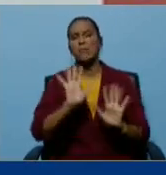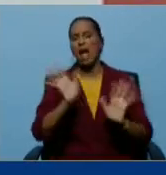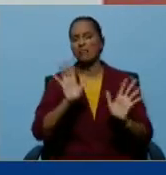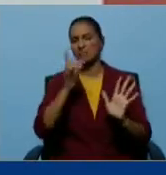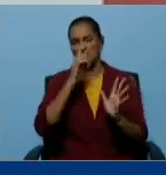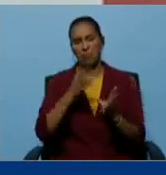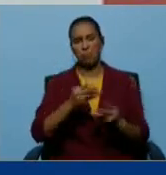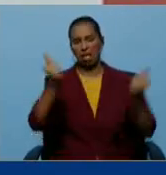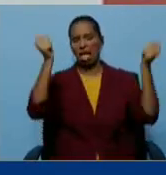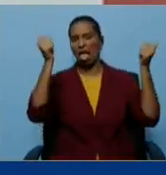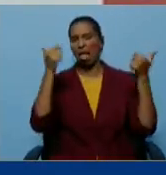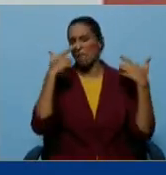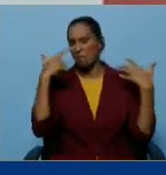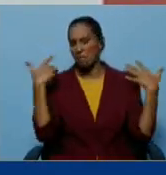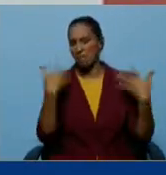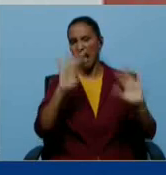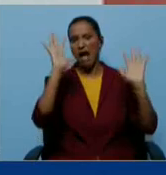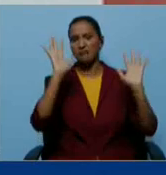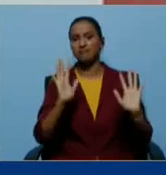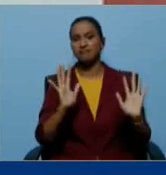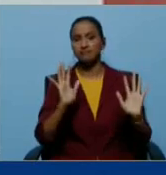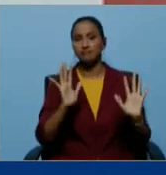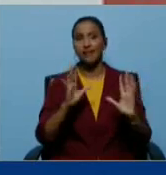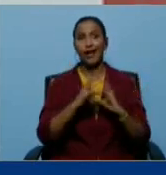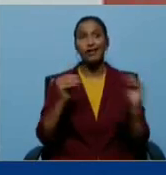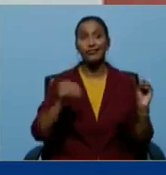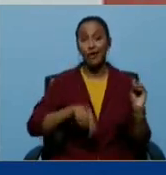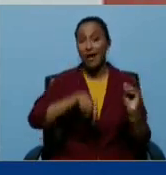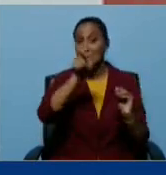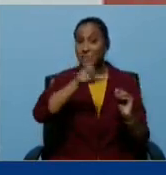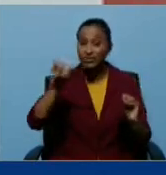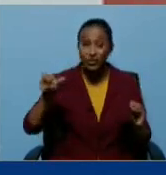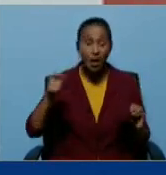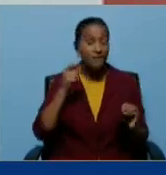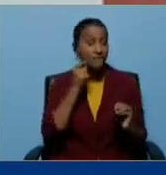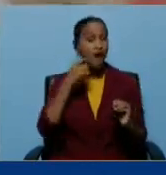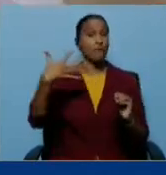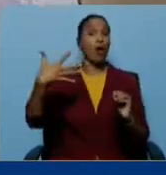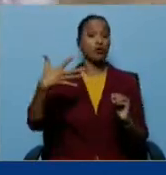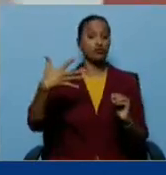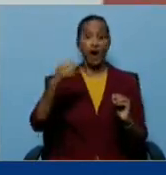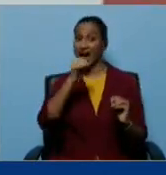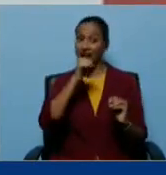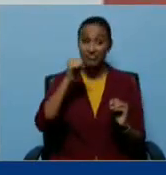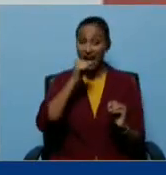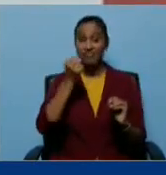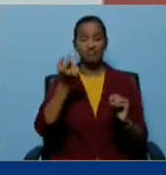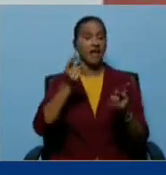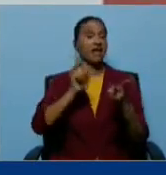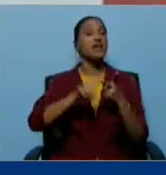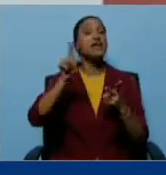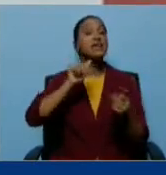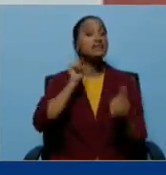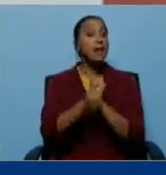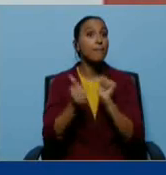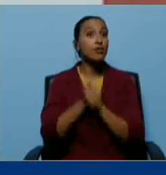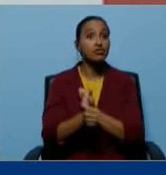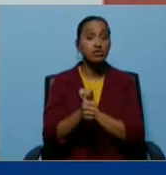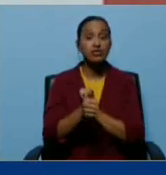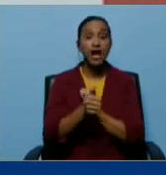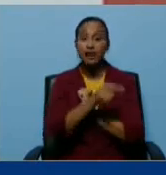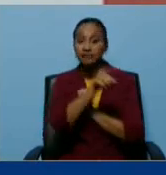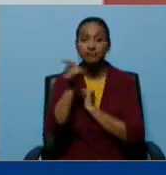los desechan. Y sus carreras artísticas y deportivas quedarán hechos trizas a los ojos del